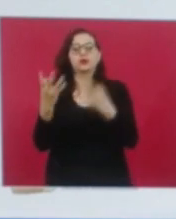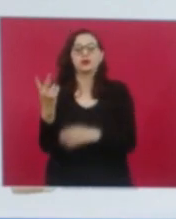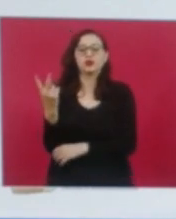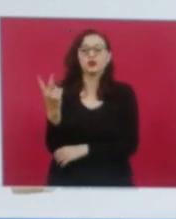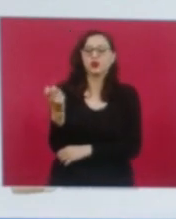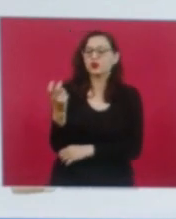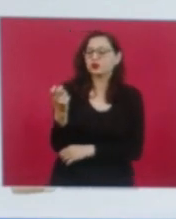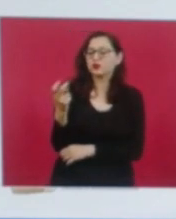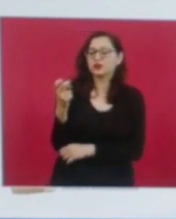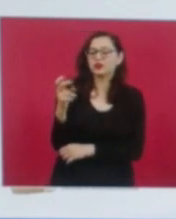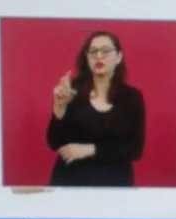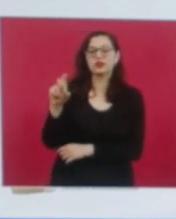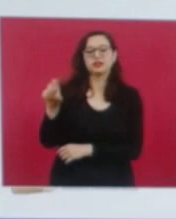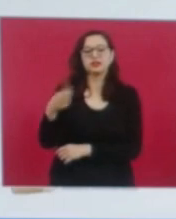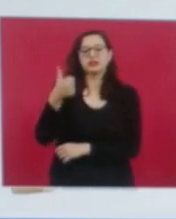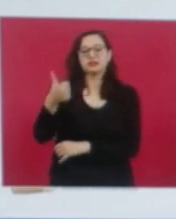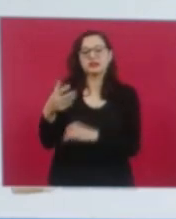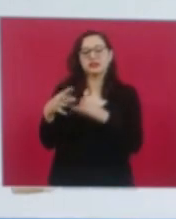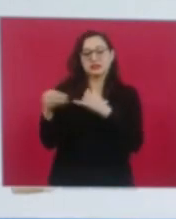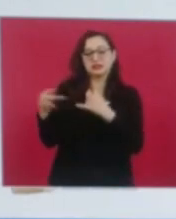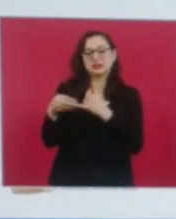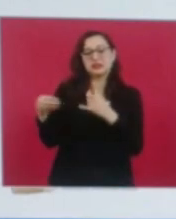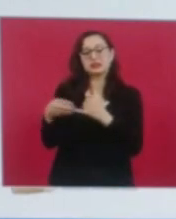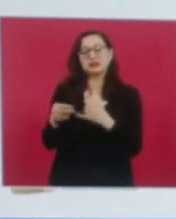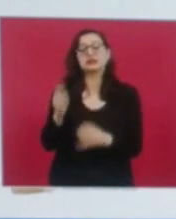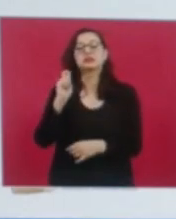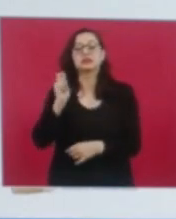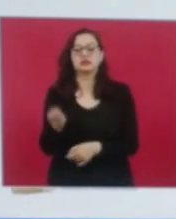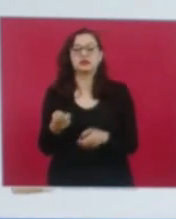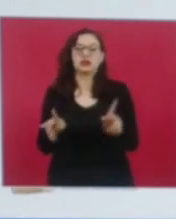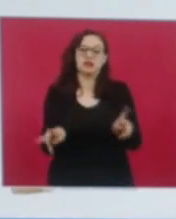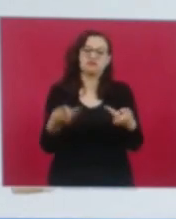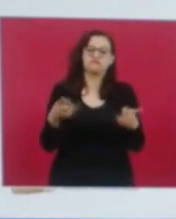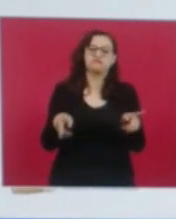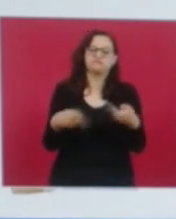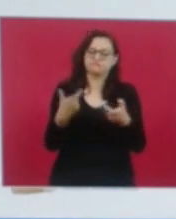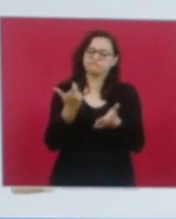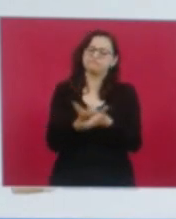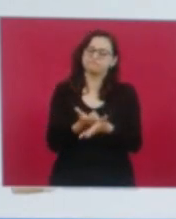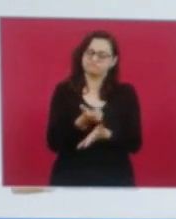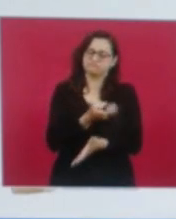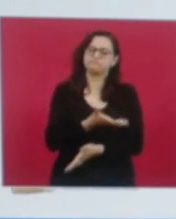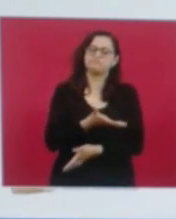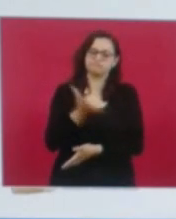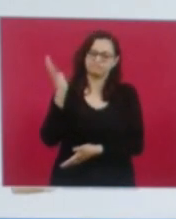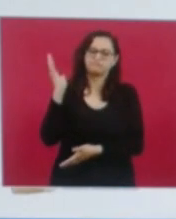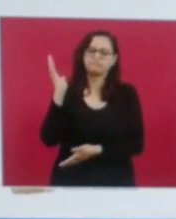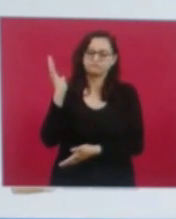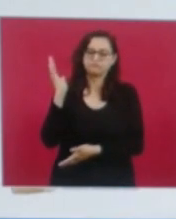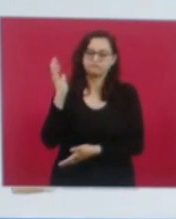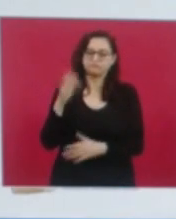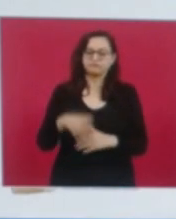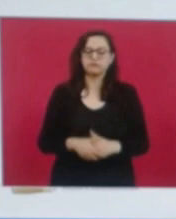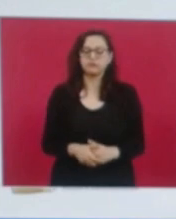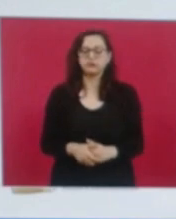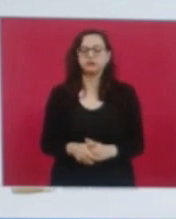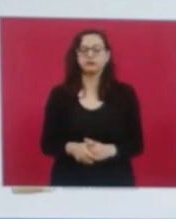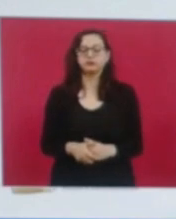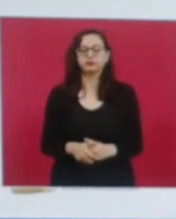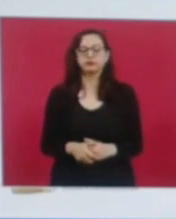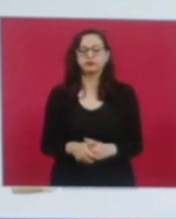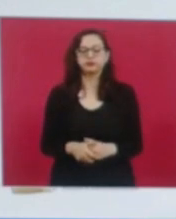trabajo realmente honesto. Y ahora sucede con RT, con Sputnik, con Ripley. Así sucede,